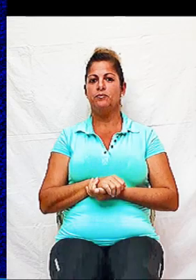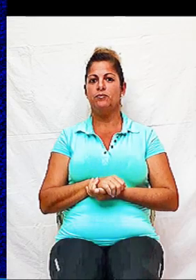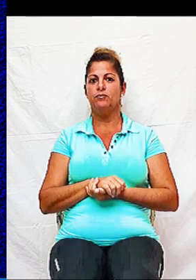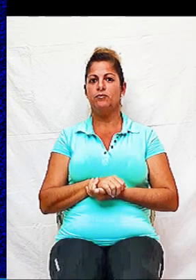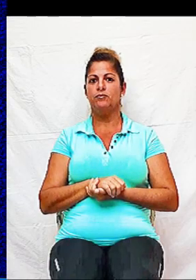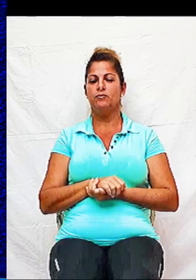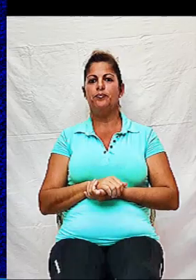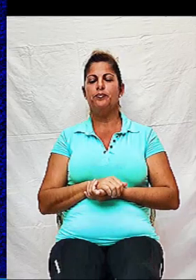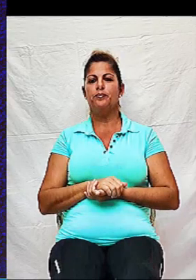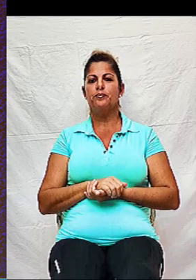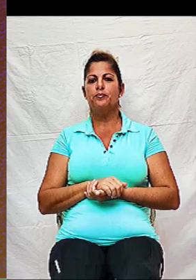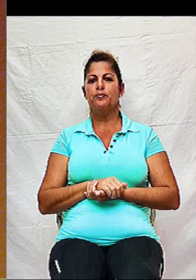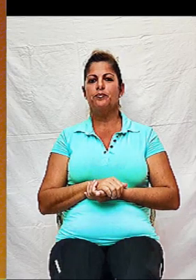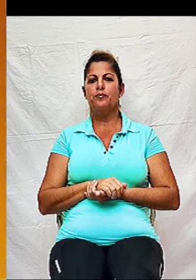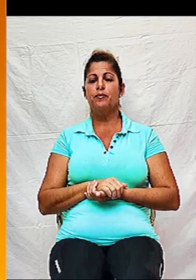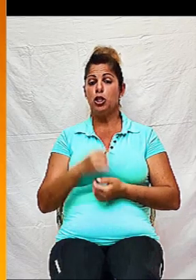Práctica.